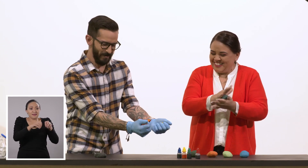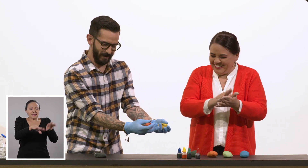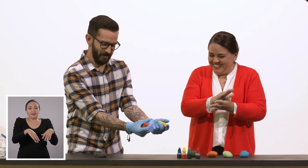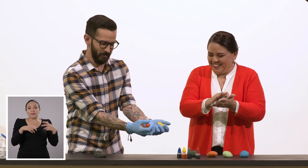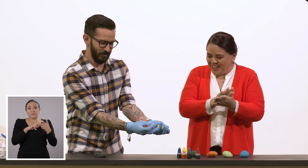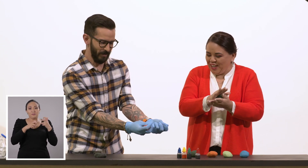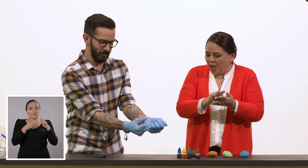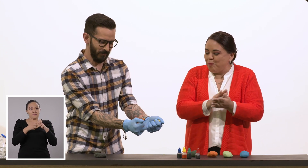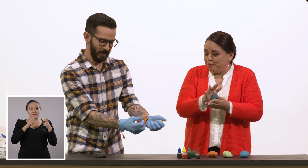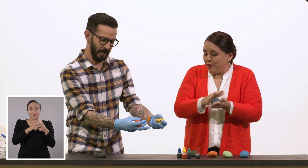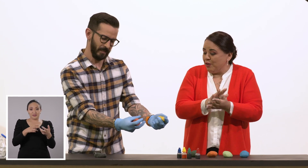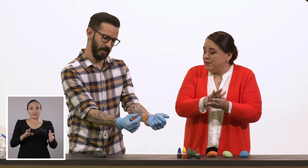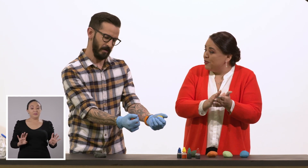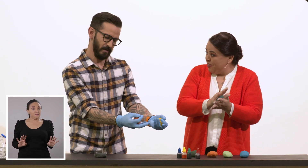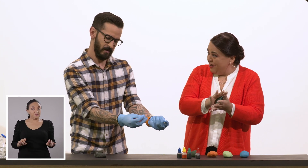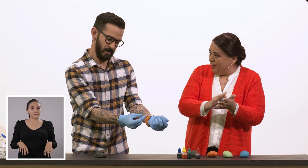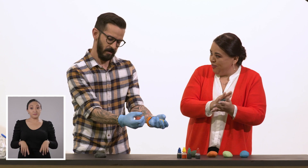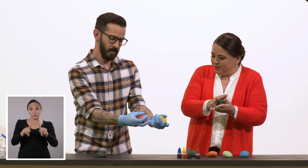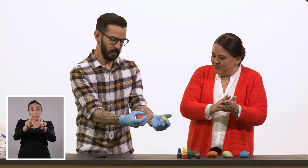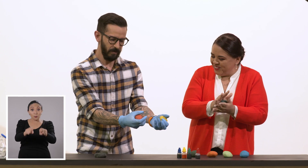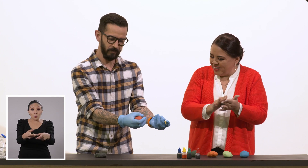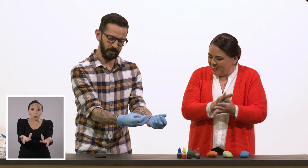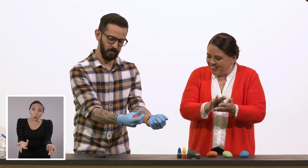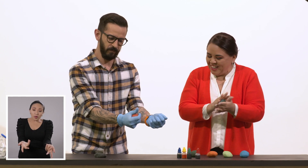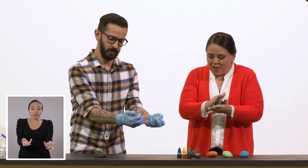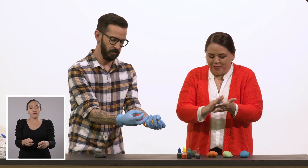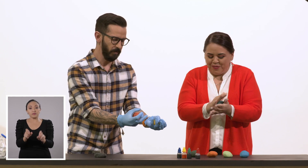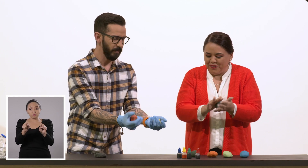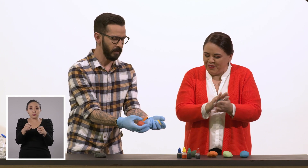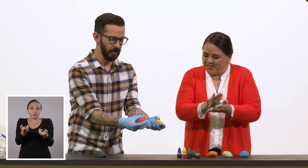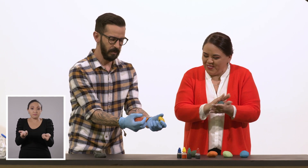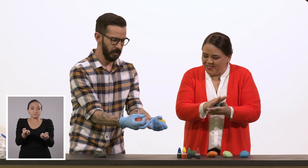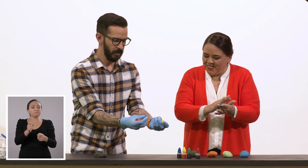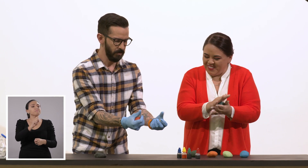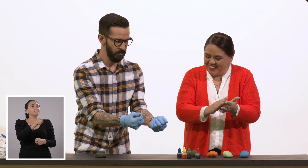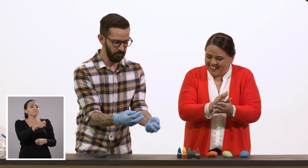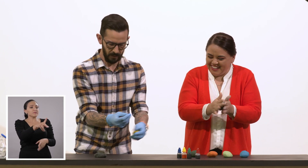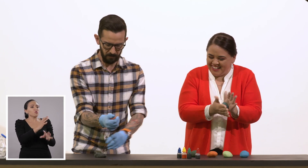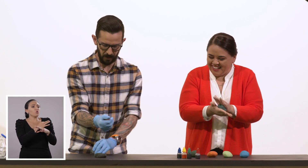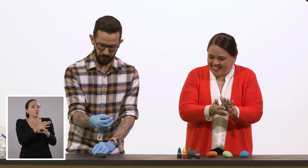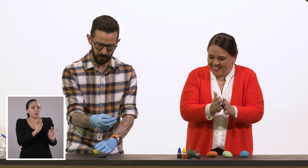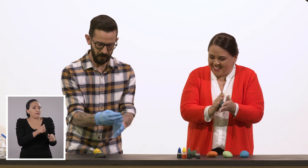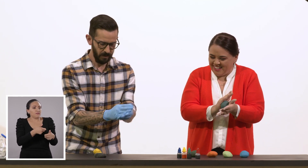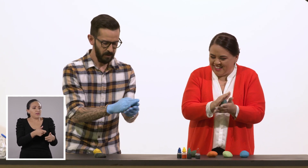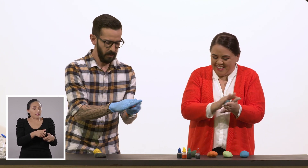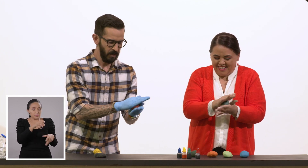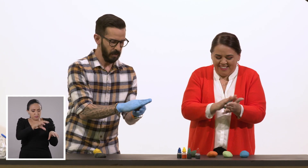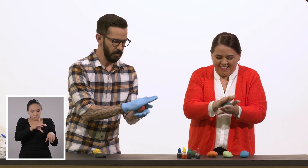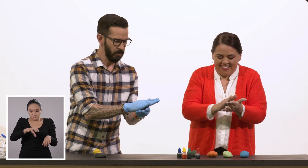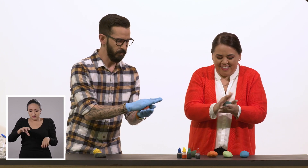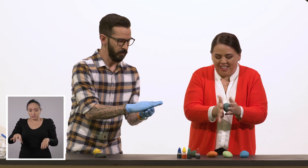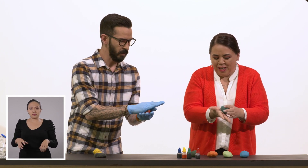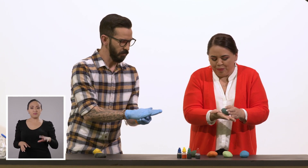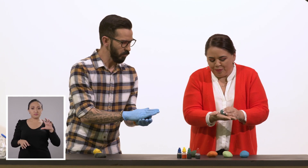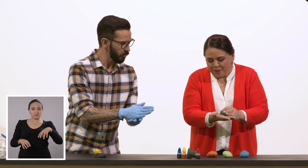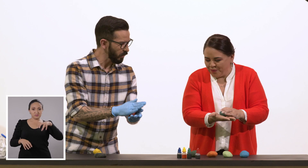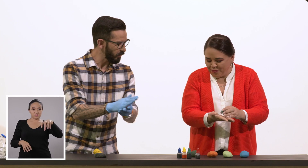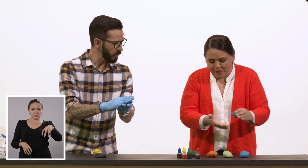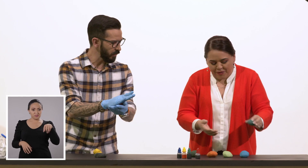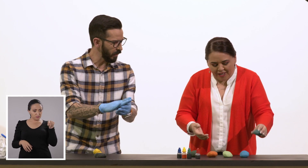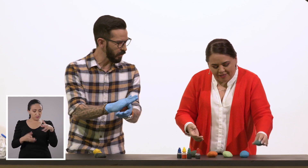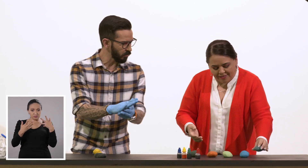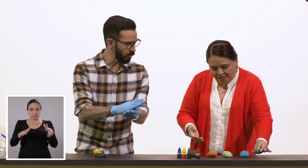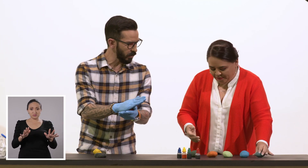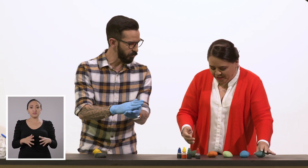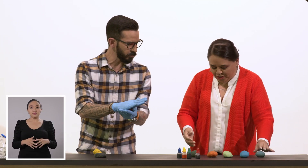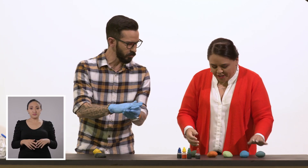Señor problema que me puso la profe. Ahí Pero es posible, ¿no? Sí, funcionó, funcionó. Al final quedaron muy bien. Le voy a poner a la roja por aquí. Veo que usted